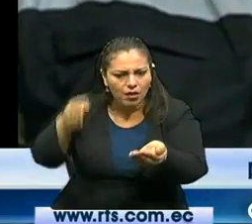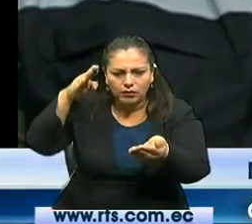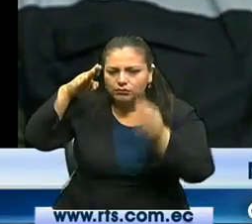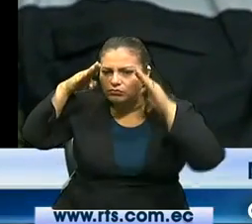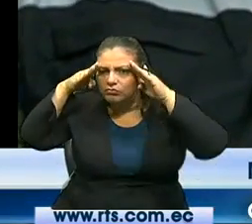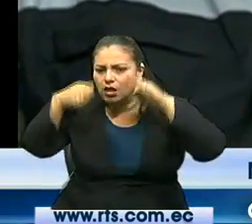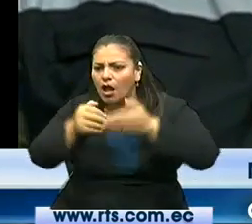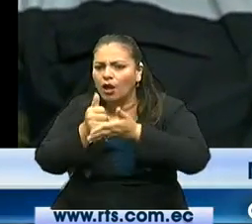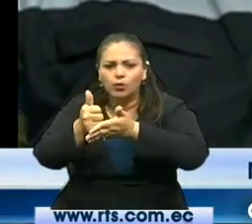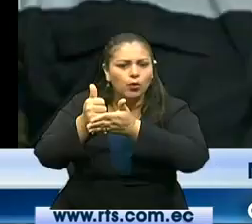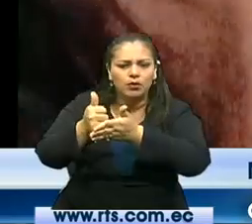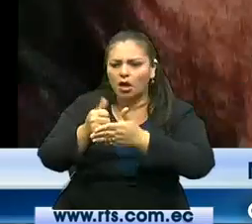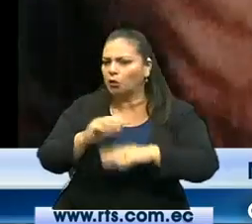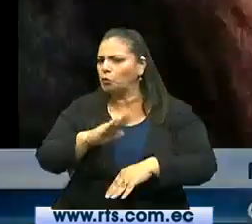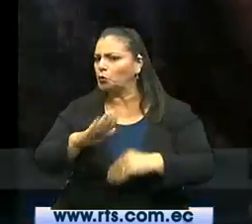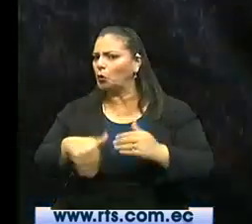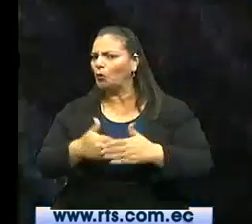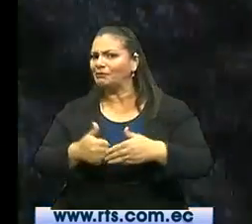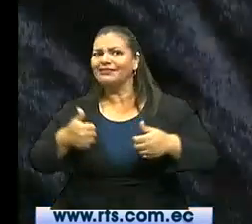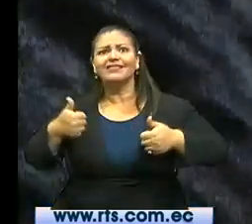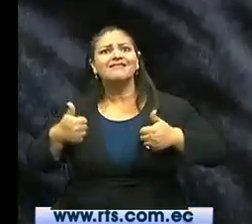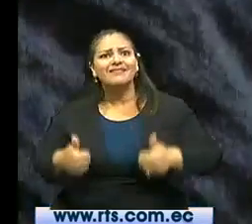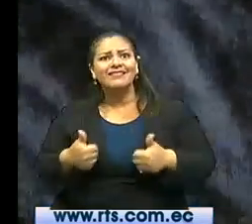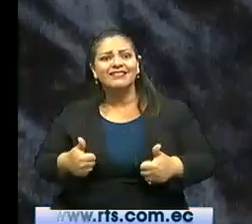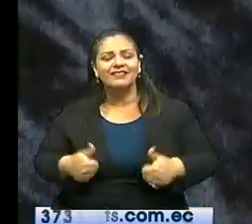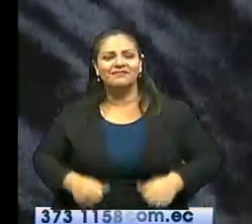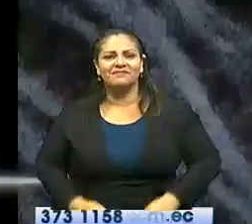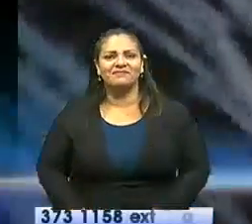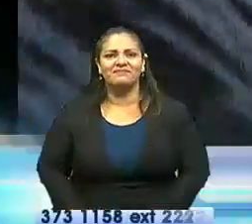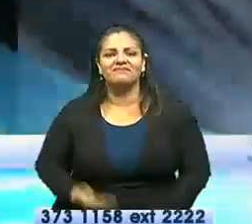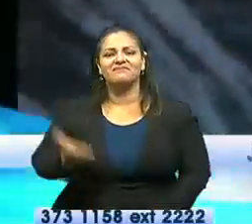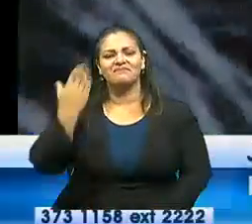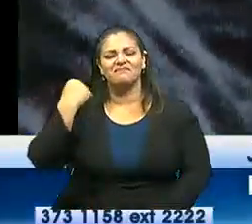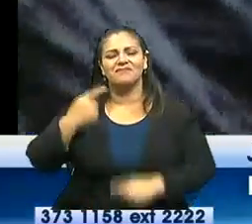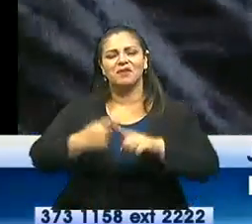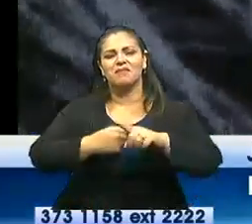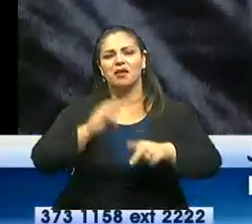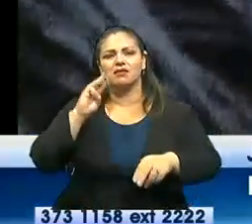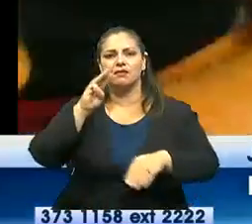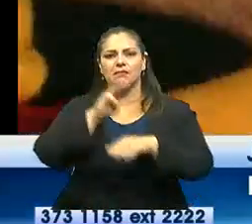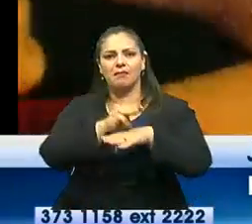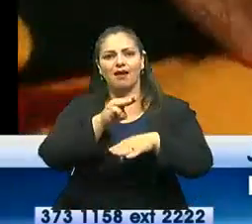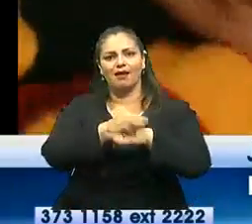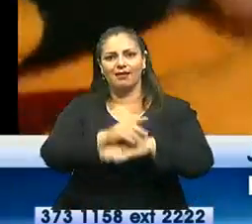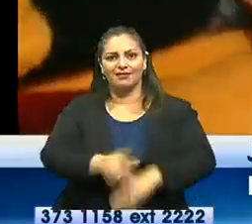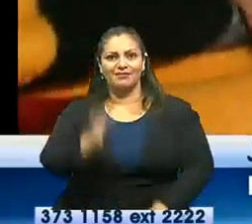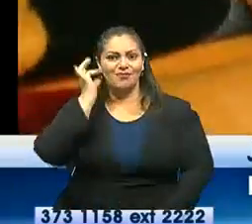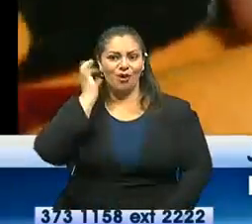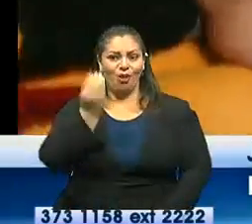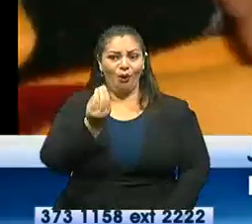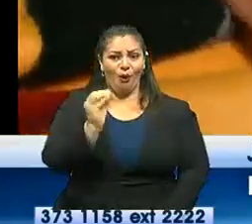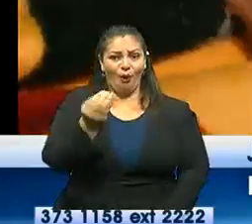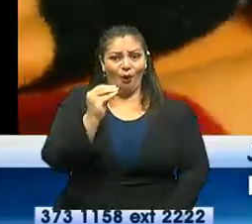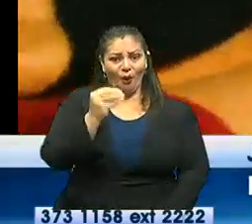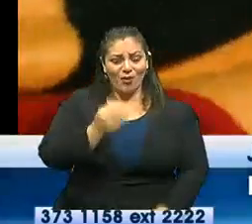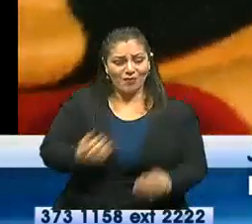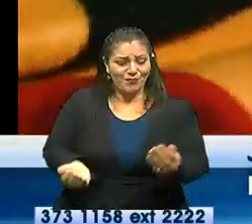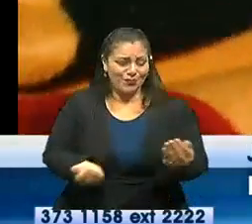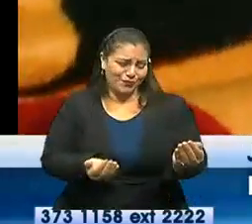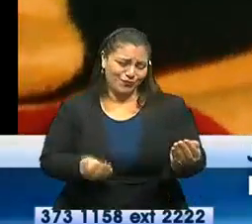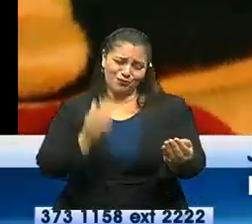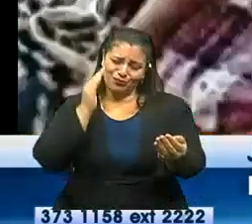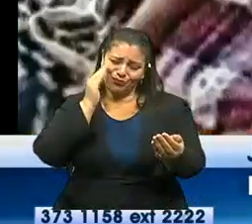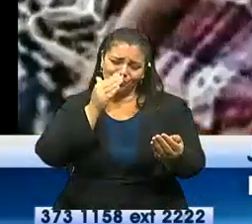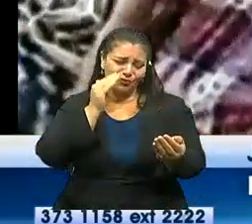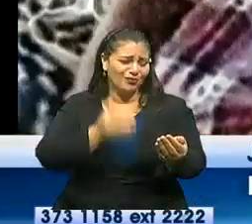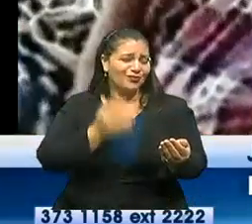menor. Sin problema. Este hecho ocurrió el pasado mes de mayo y para la joven madre, quien ahora disfruta de su bebé, este será sin